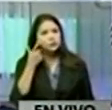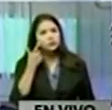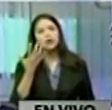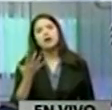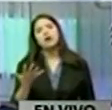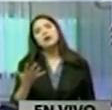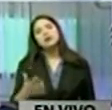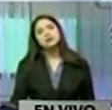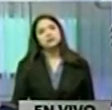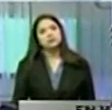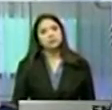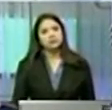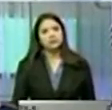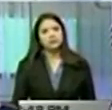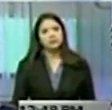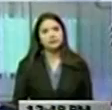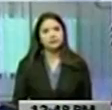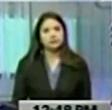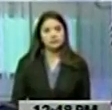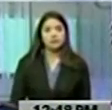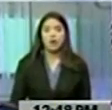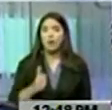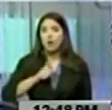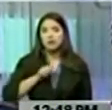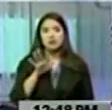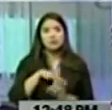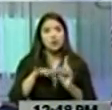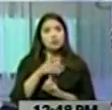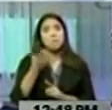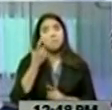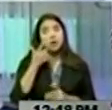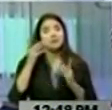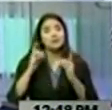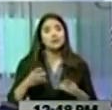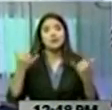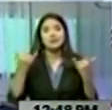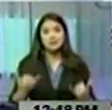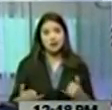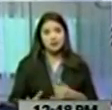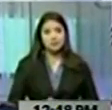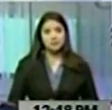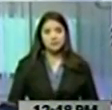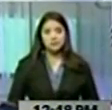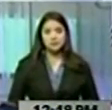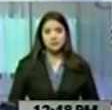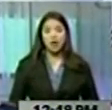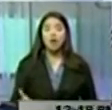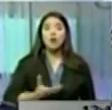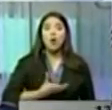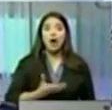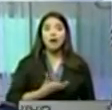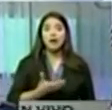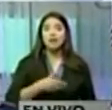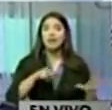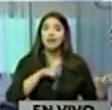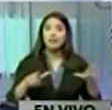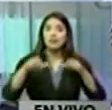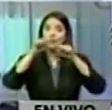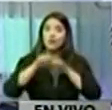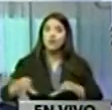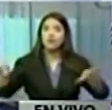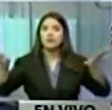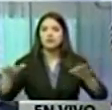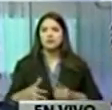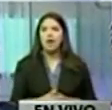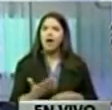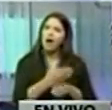cada una de las contingencias que se pudieran presentar para tomar acciones inmediatas. Nuestros alcaldes desplegados, hace unos